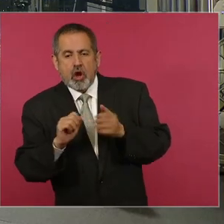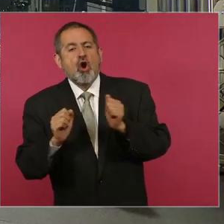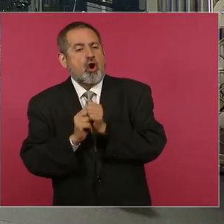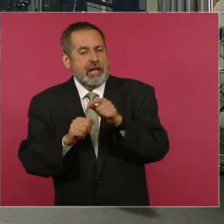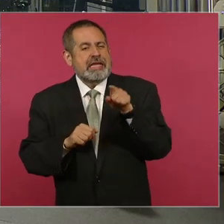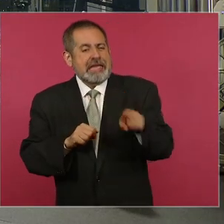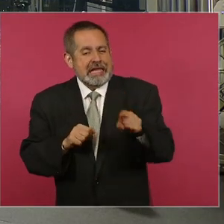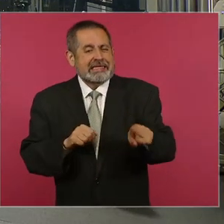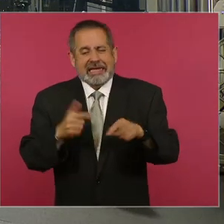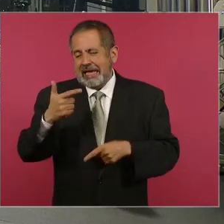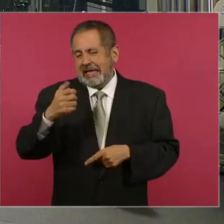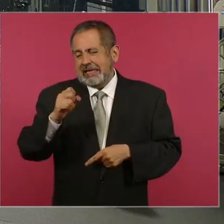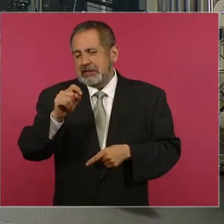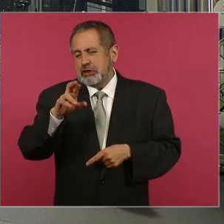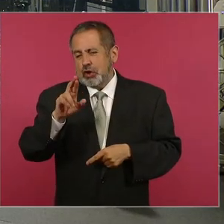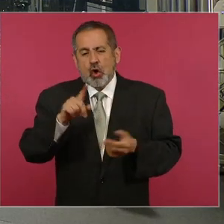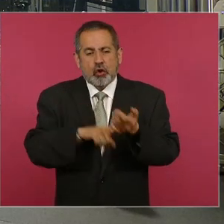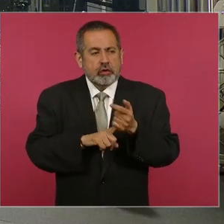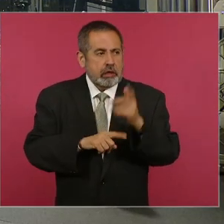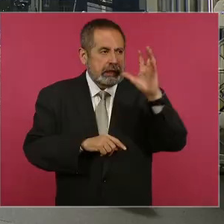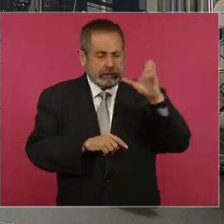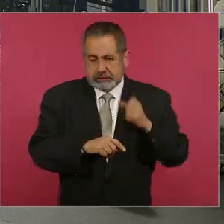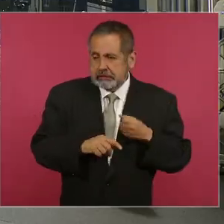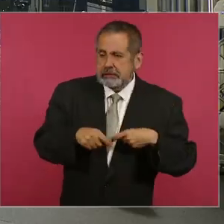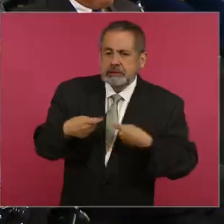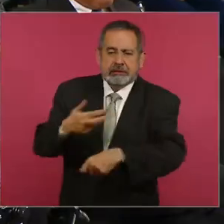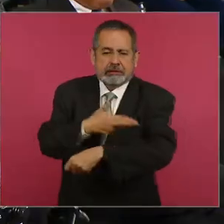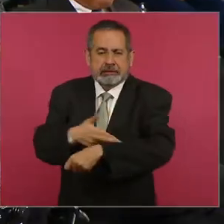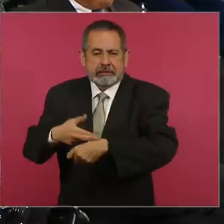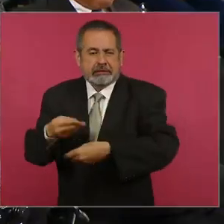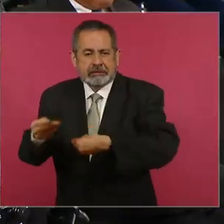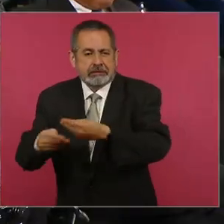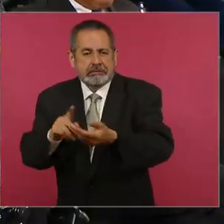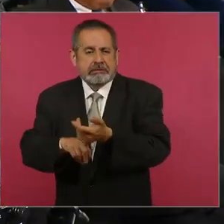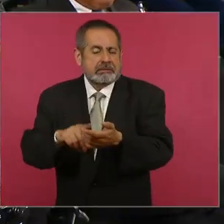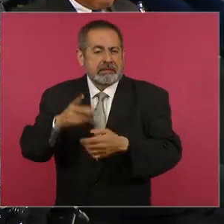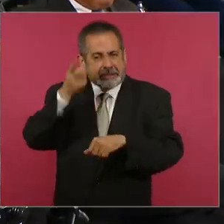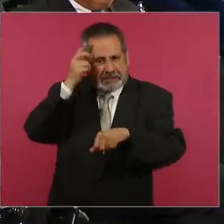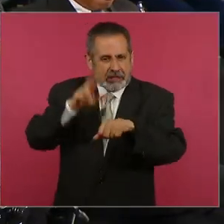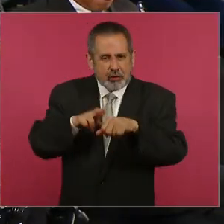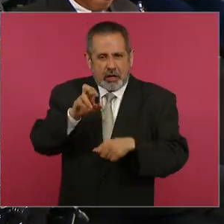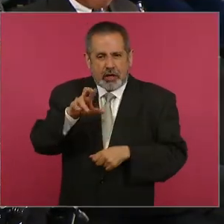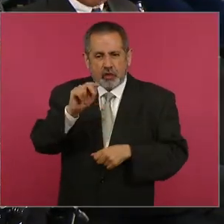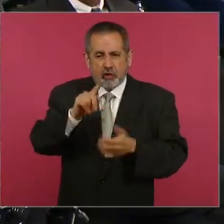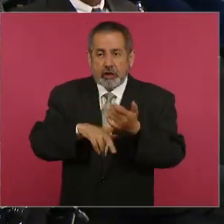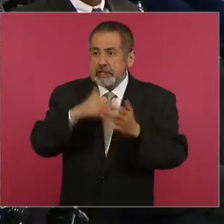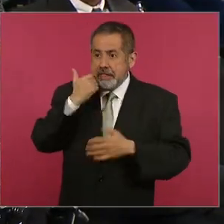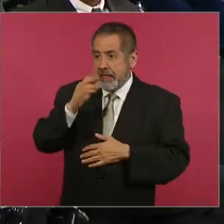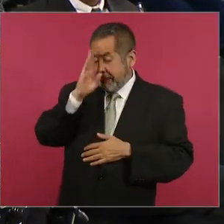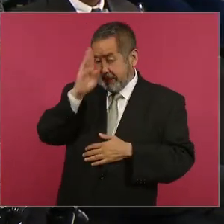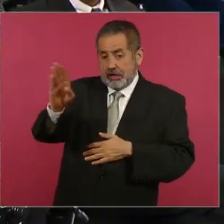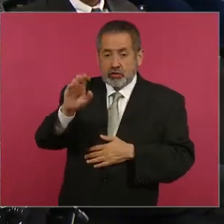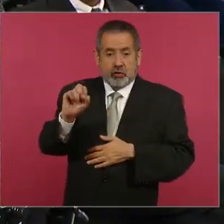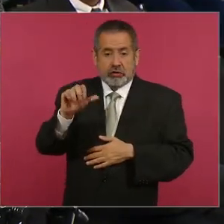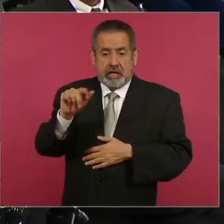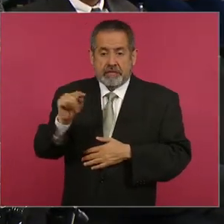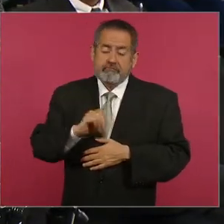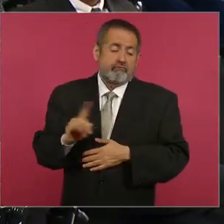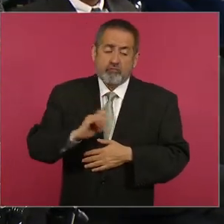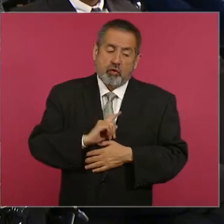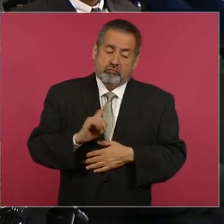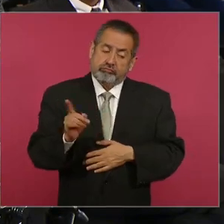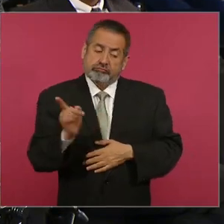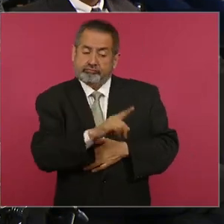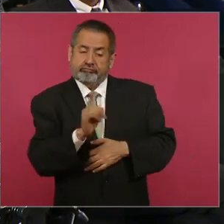esas consultorías, porque a veces alguna rector, rectora quería ir directo al SAT y le decían que no, que tenía que ser por medio de